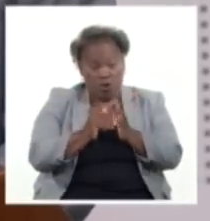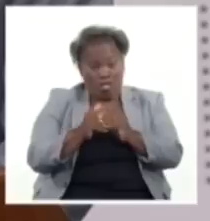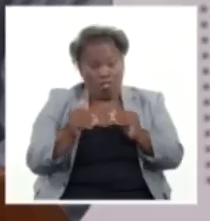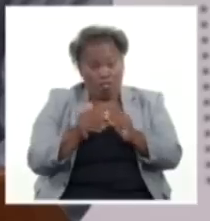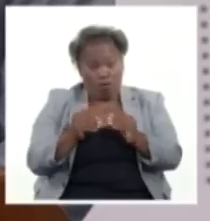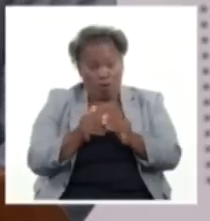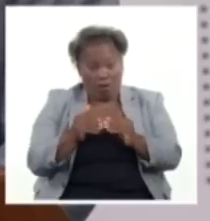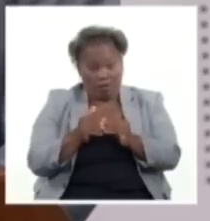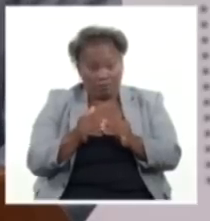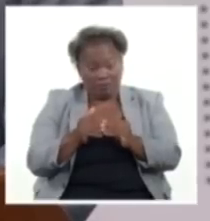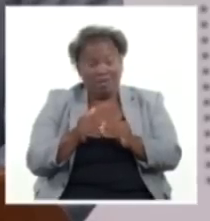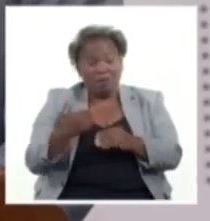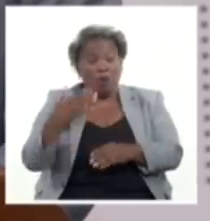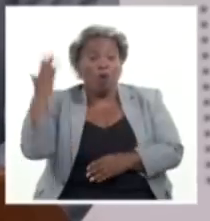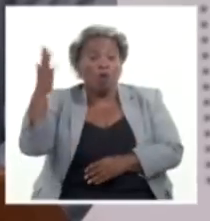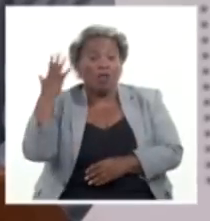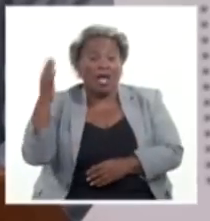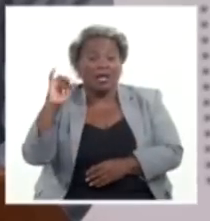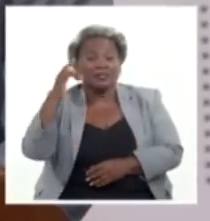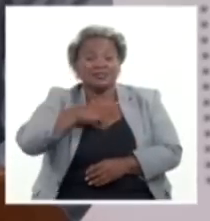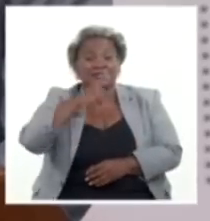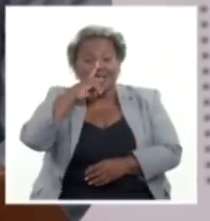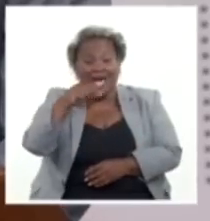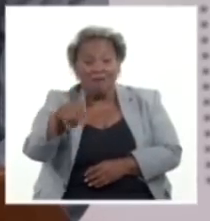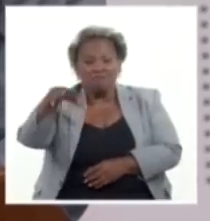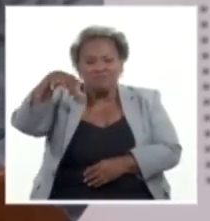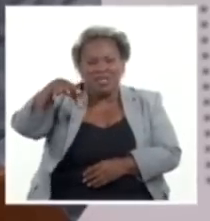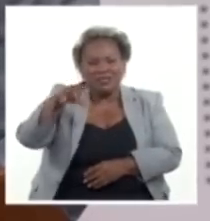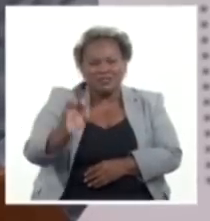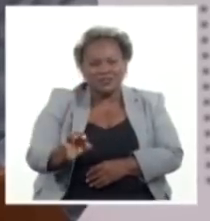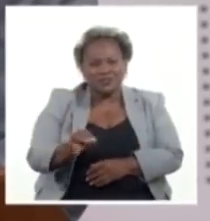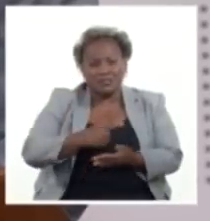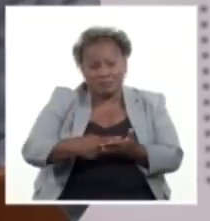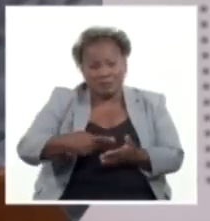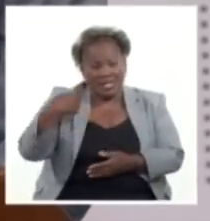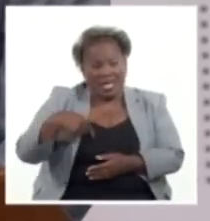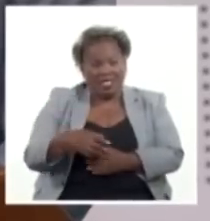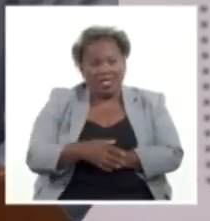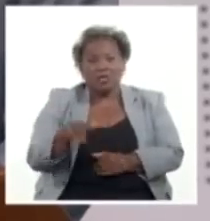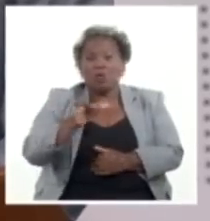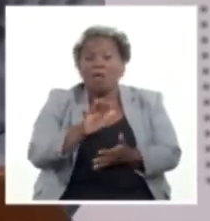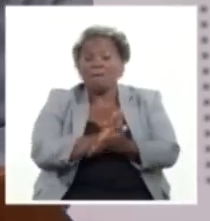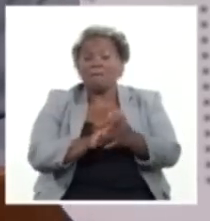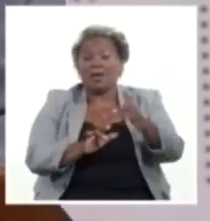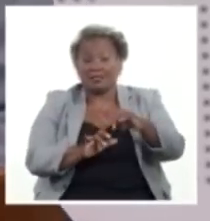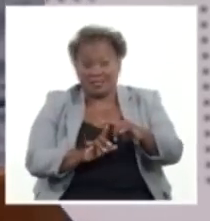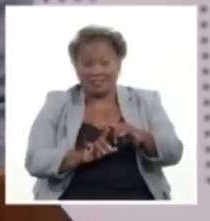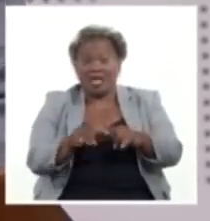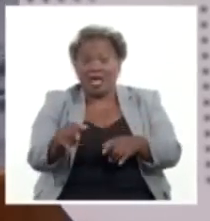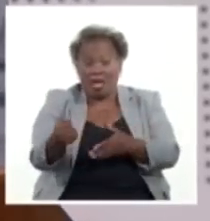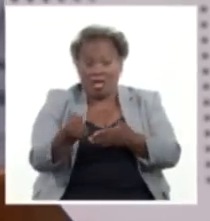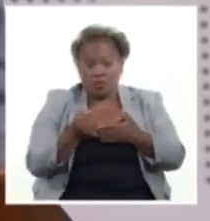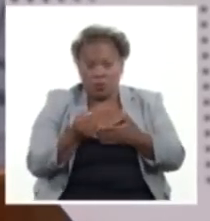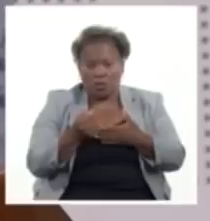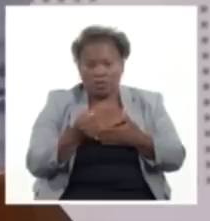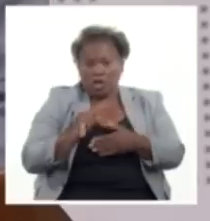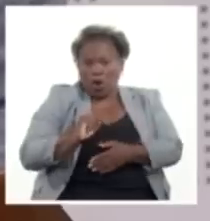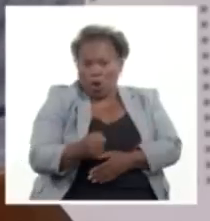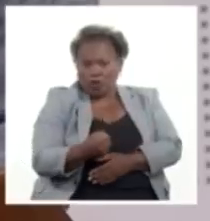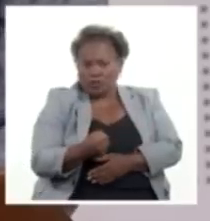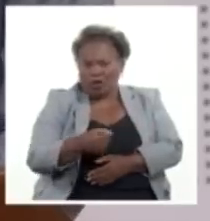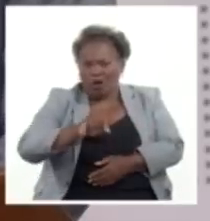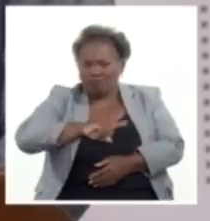del huracán de Pinar del Río en septiembre pasado. Al igual que con el caso de Matanzas, fue ayuda ofrecida sin